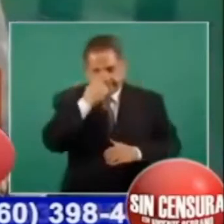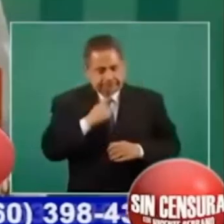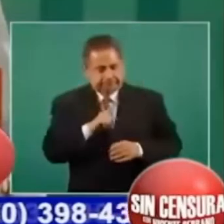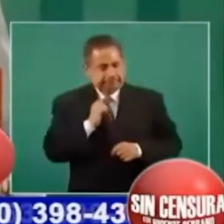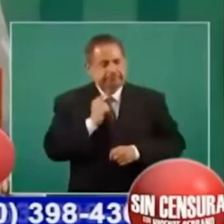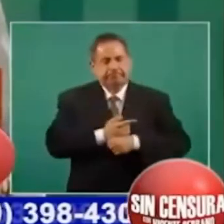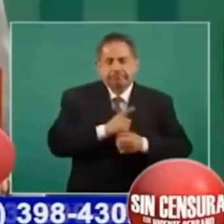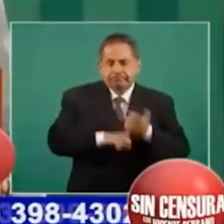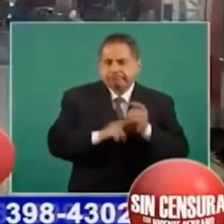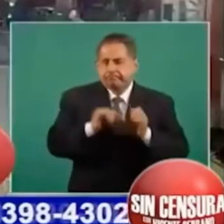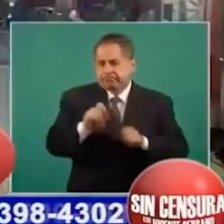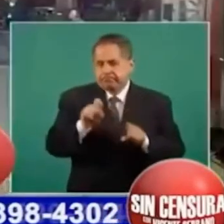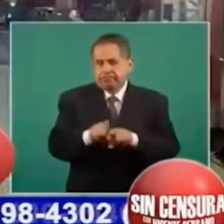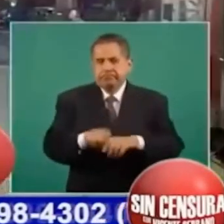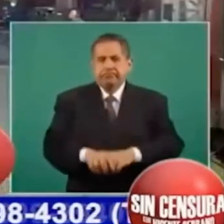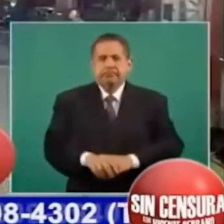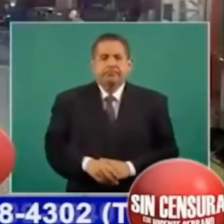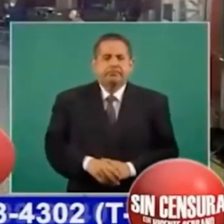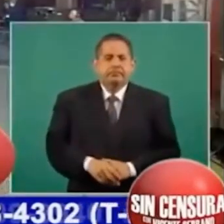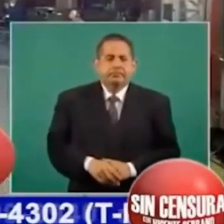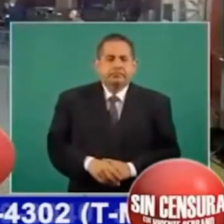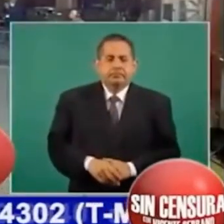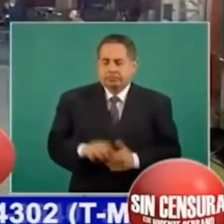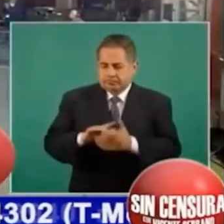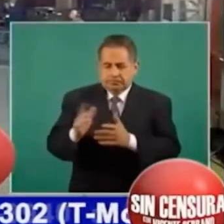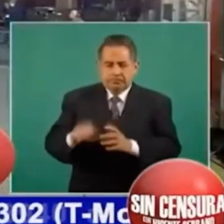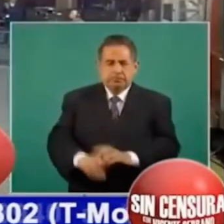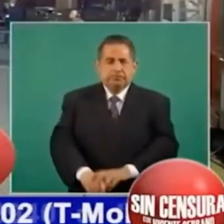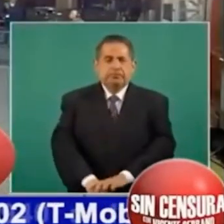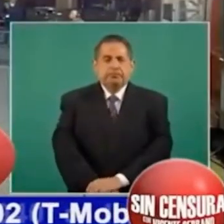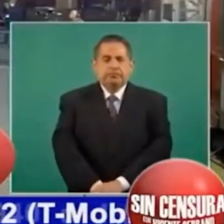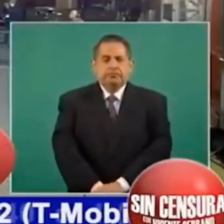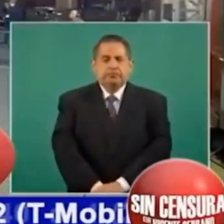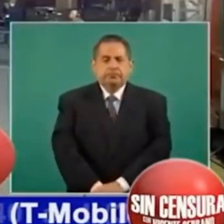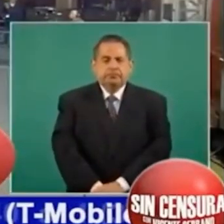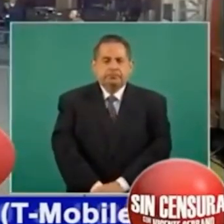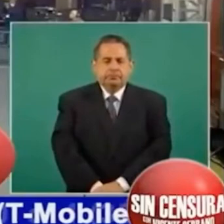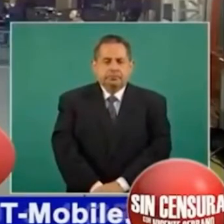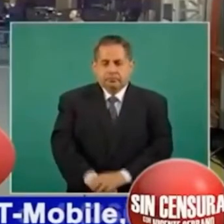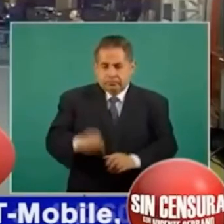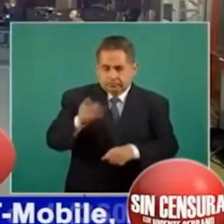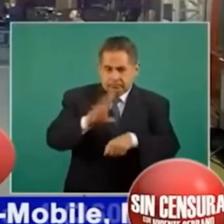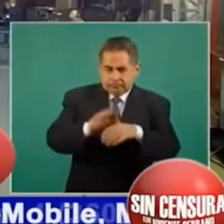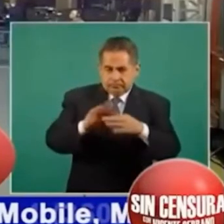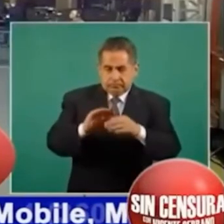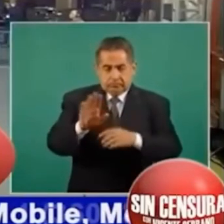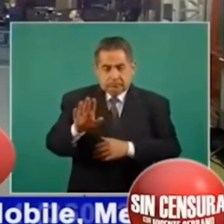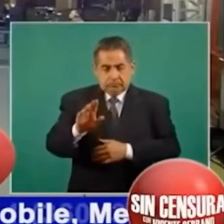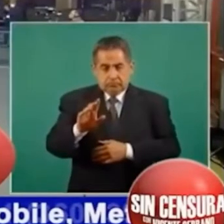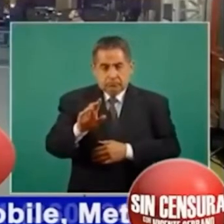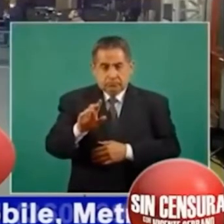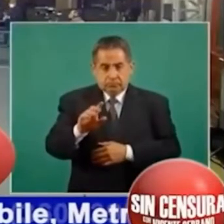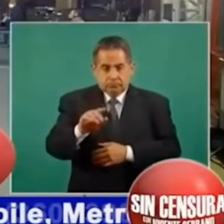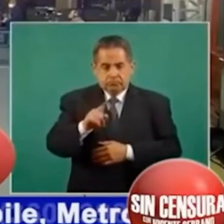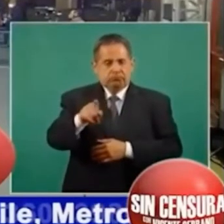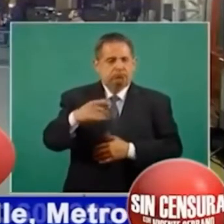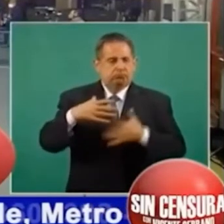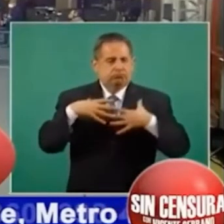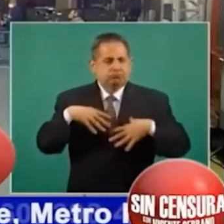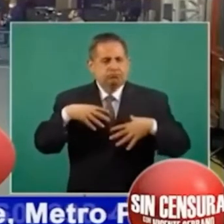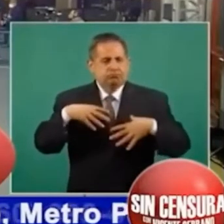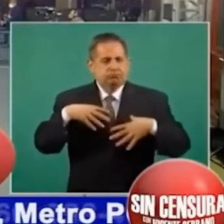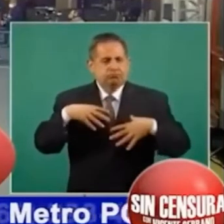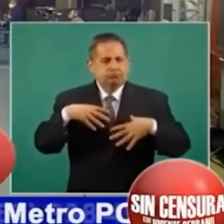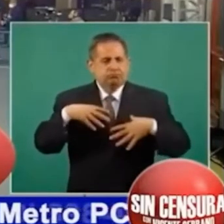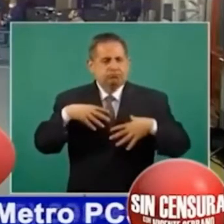se consultaría cuando hablamos de legislar o de aprobar, erradicar más bien la